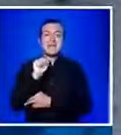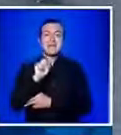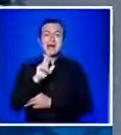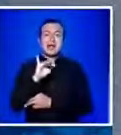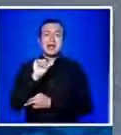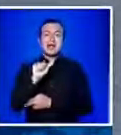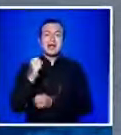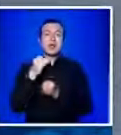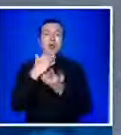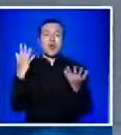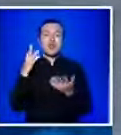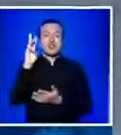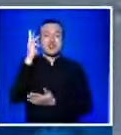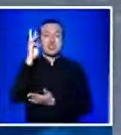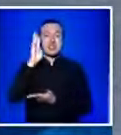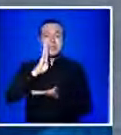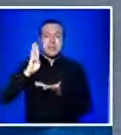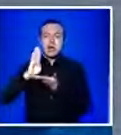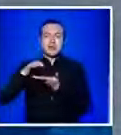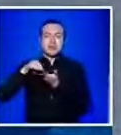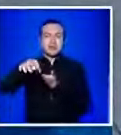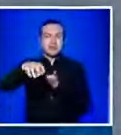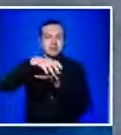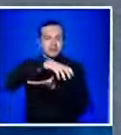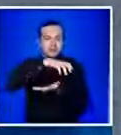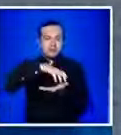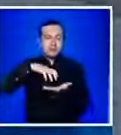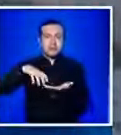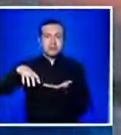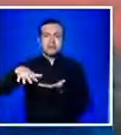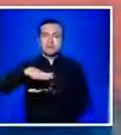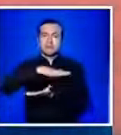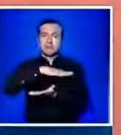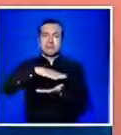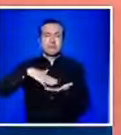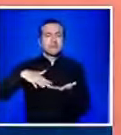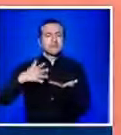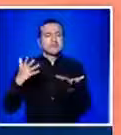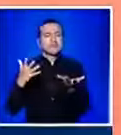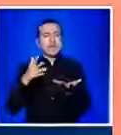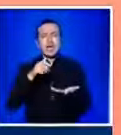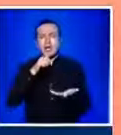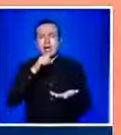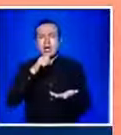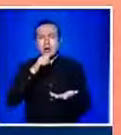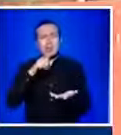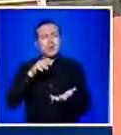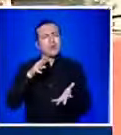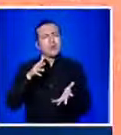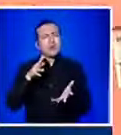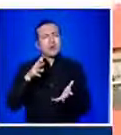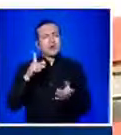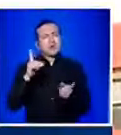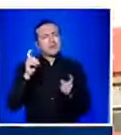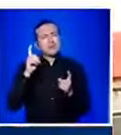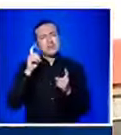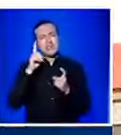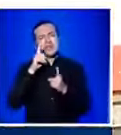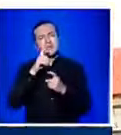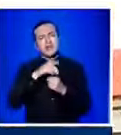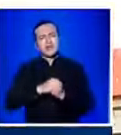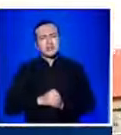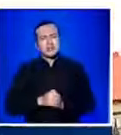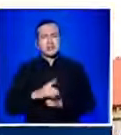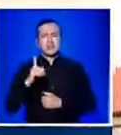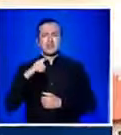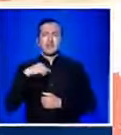16 barrios y que nos dejen así sin agua, no puedo creer. Y